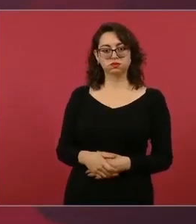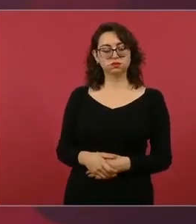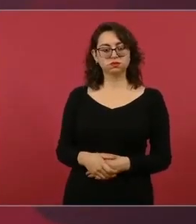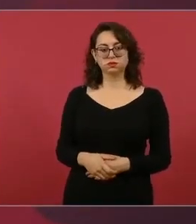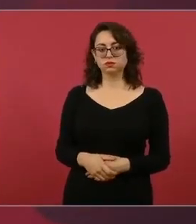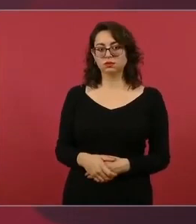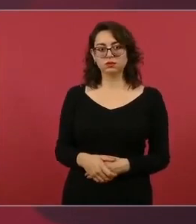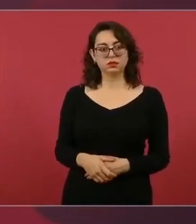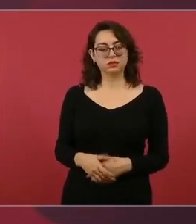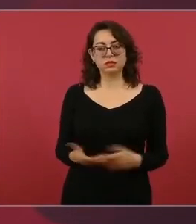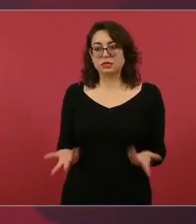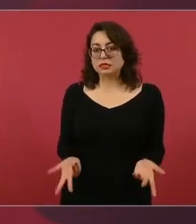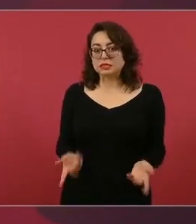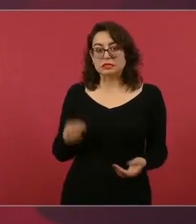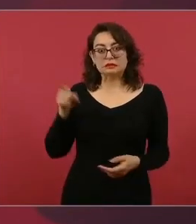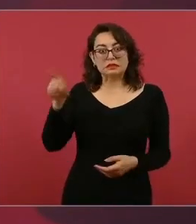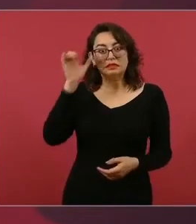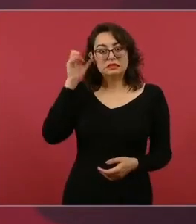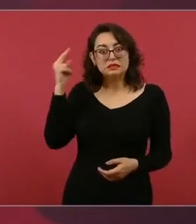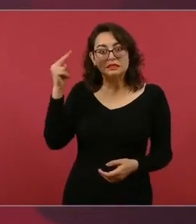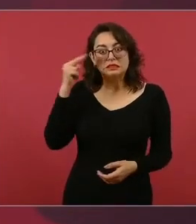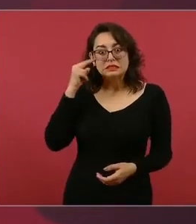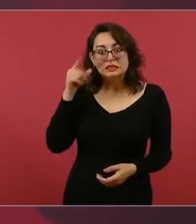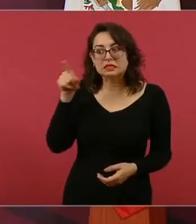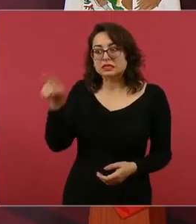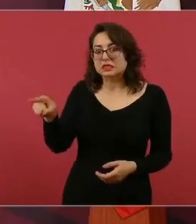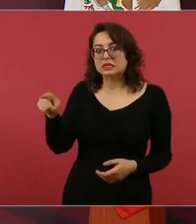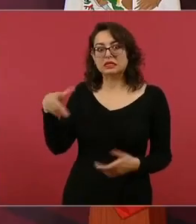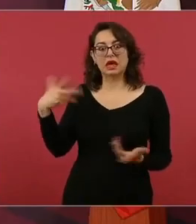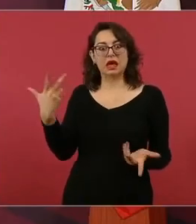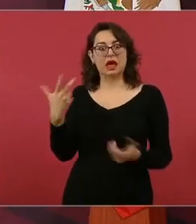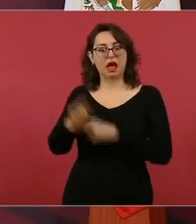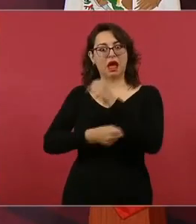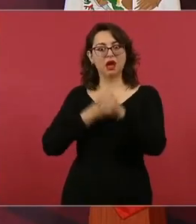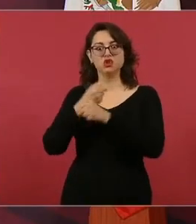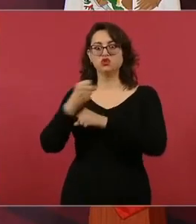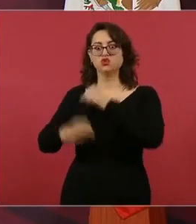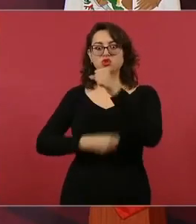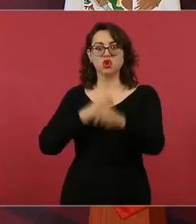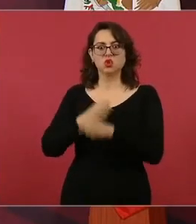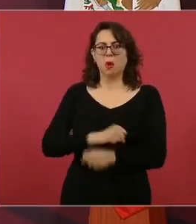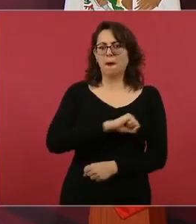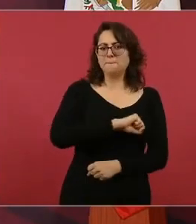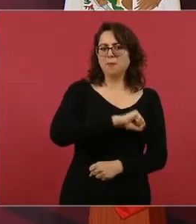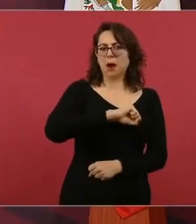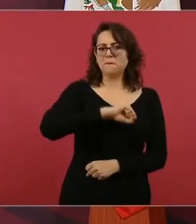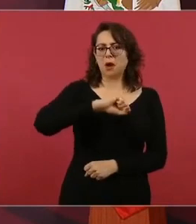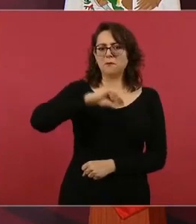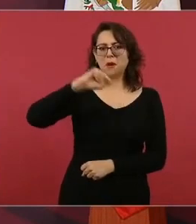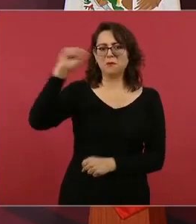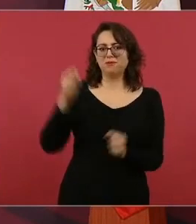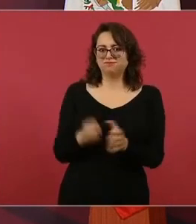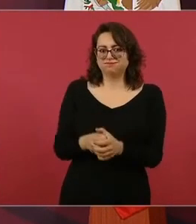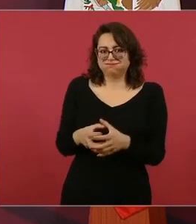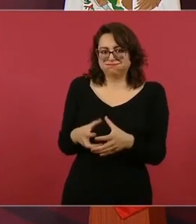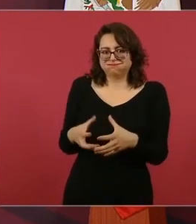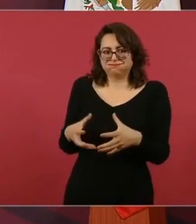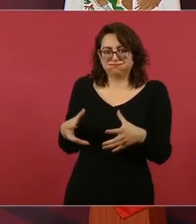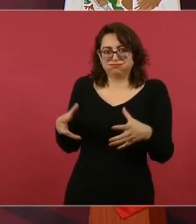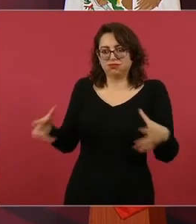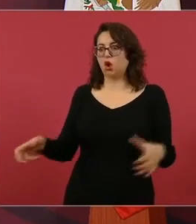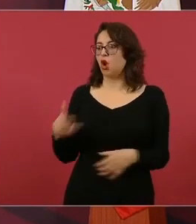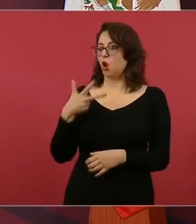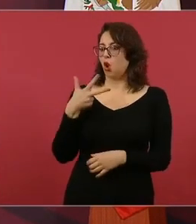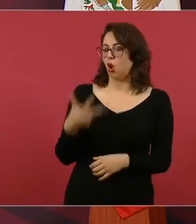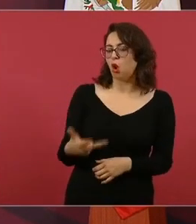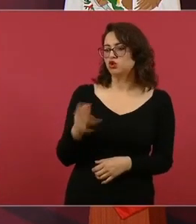no es muy alentador, luego de décadas de crecimientos de 8,